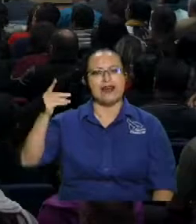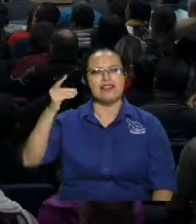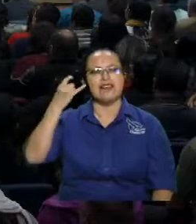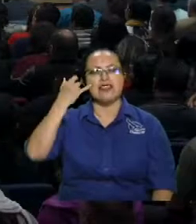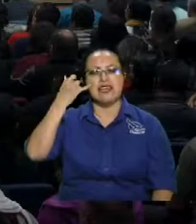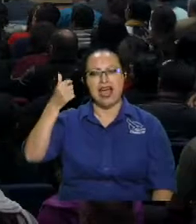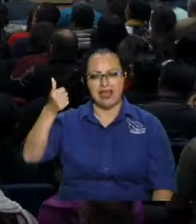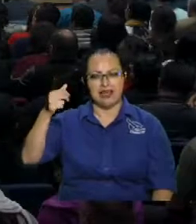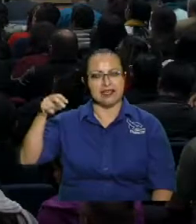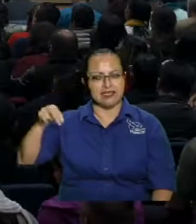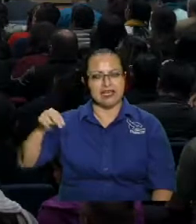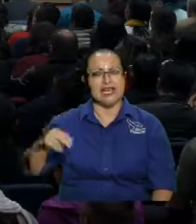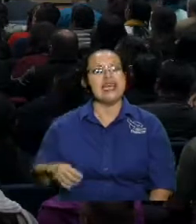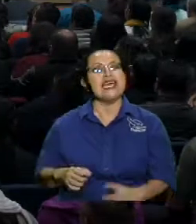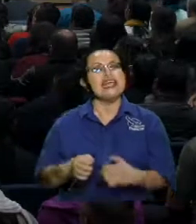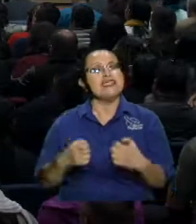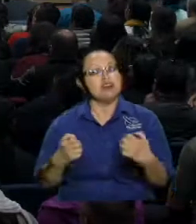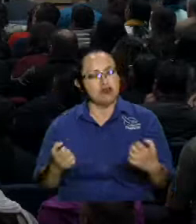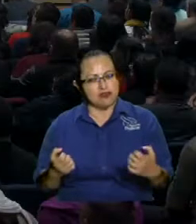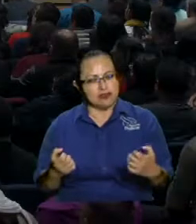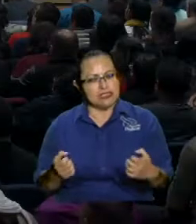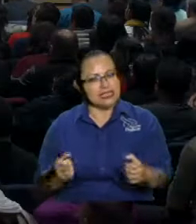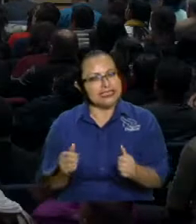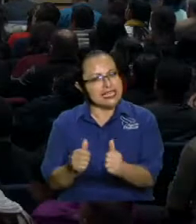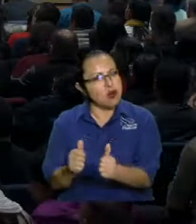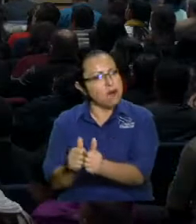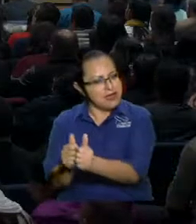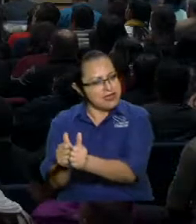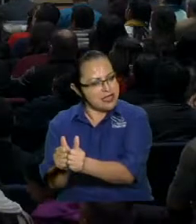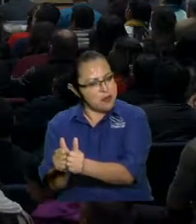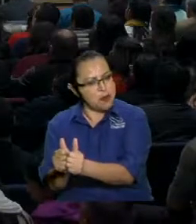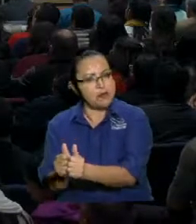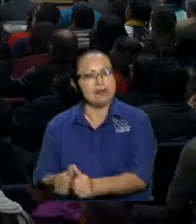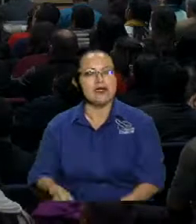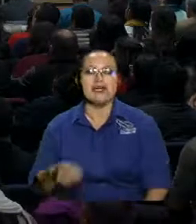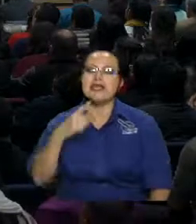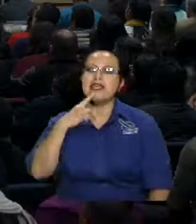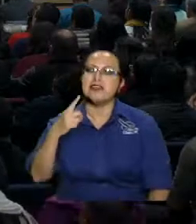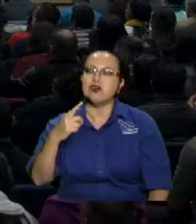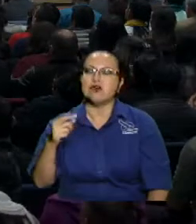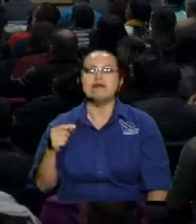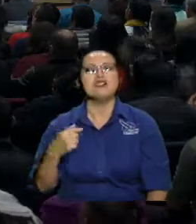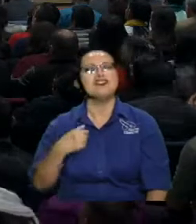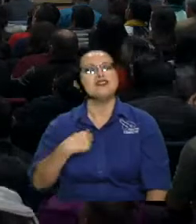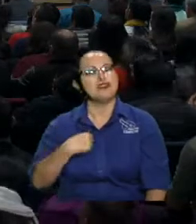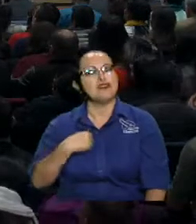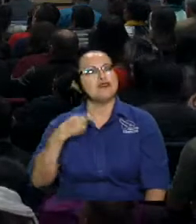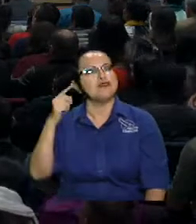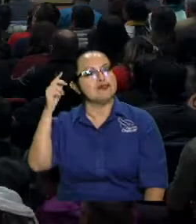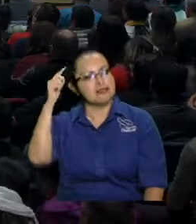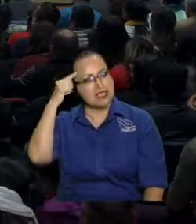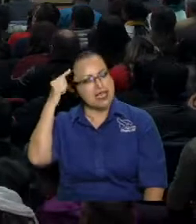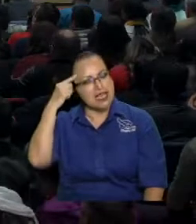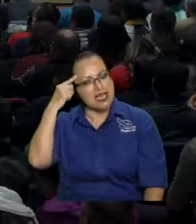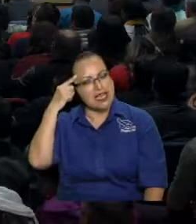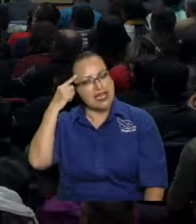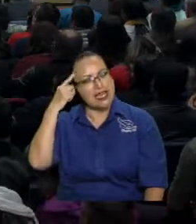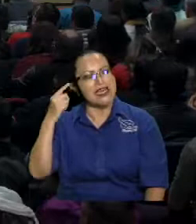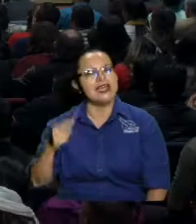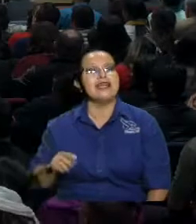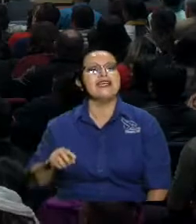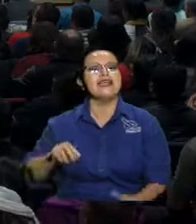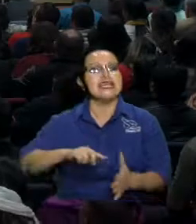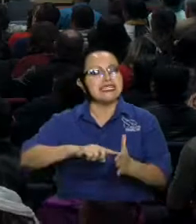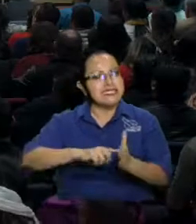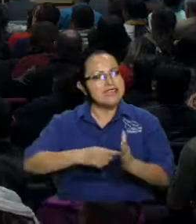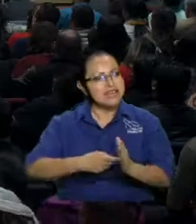el Madián era esparcido. Entonces el compañero, que no era israelita, ni profeta, ni nada, le dijo, yo sé lo que es ese sueño.